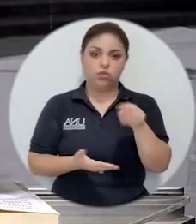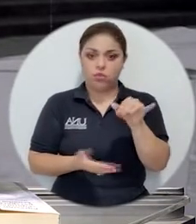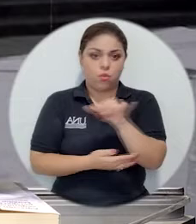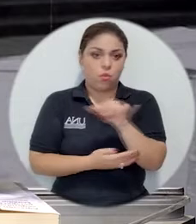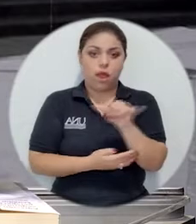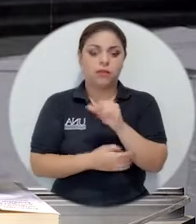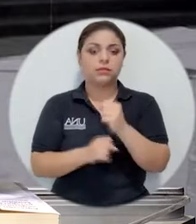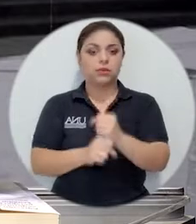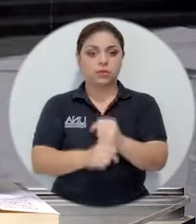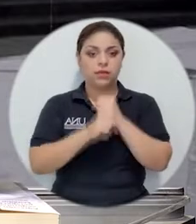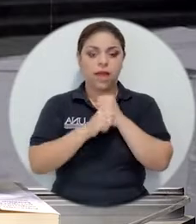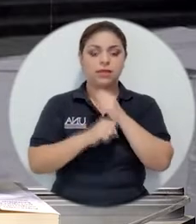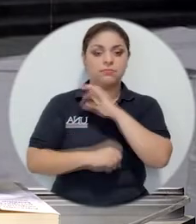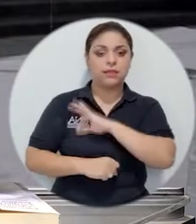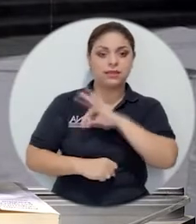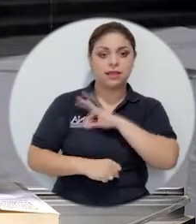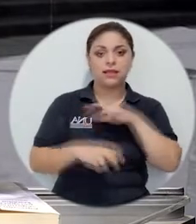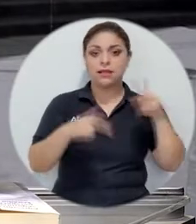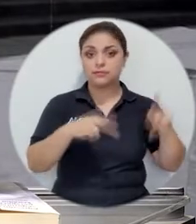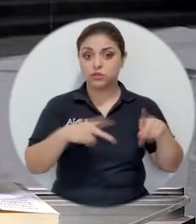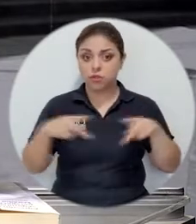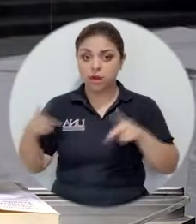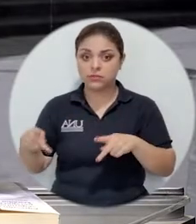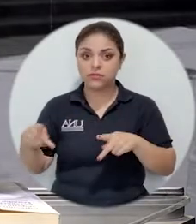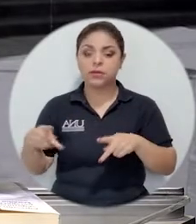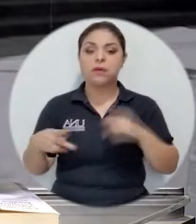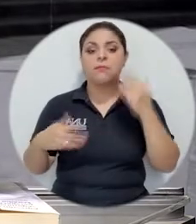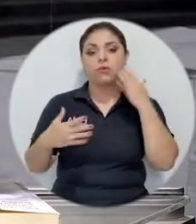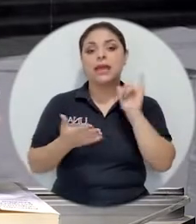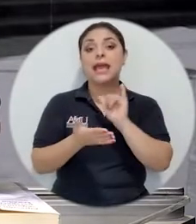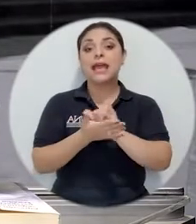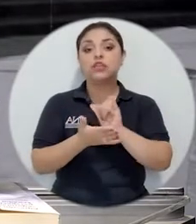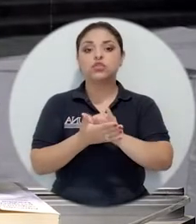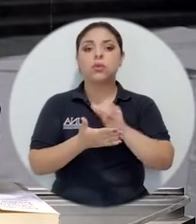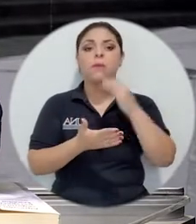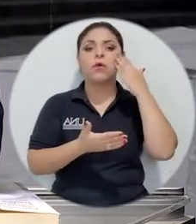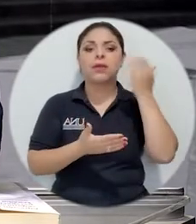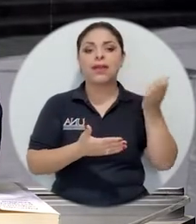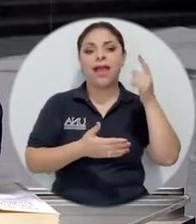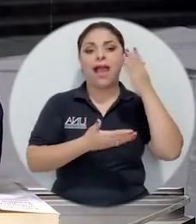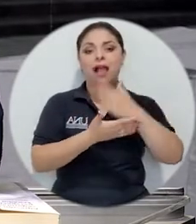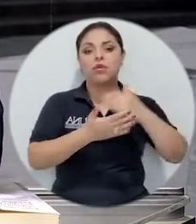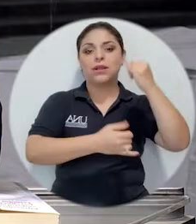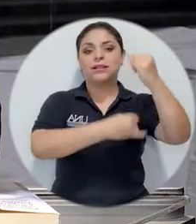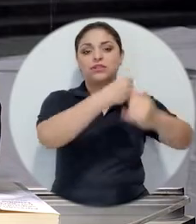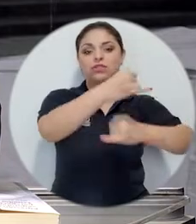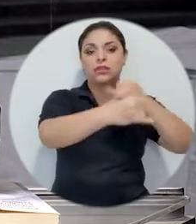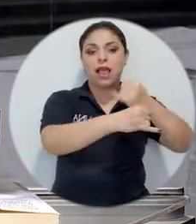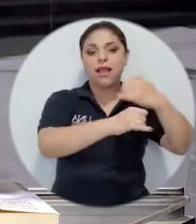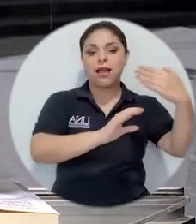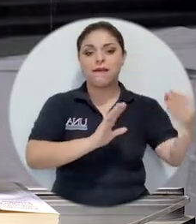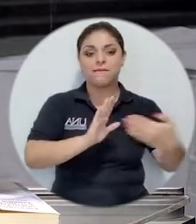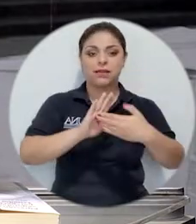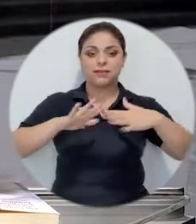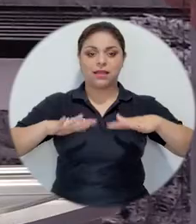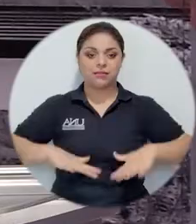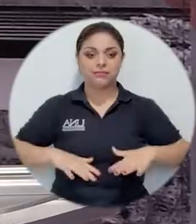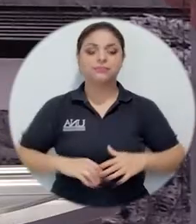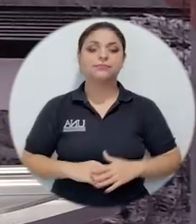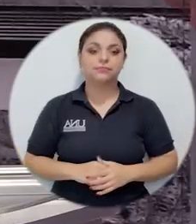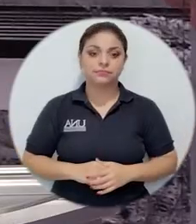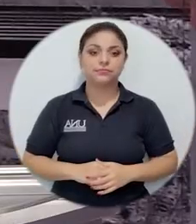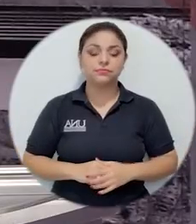tiene que ver también con la seguridad y el bienestar de la población, derivado de una dinámica de orden internacional. De ahí la importancia de